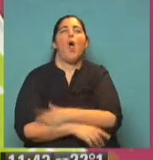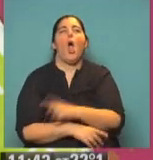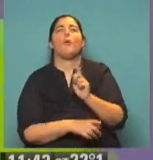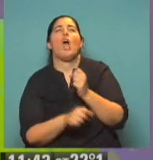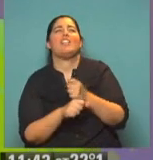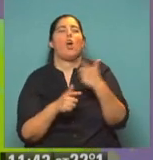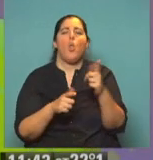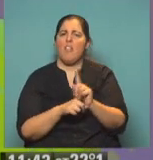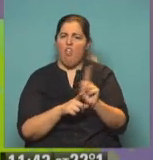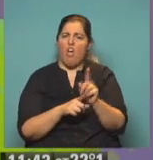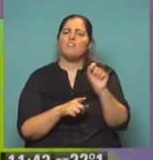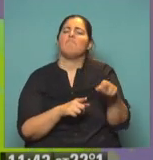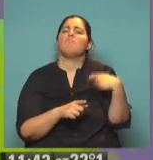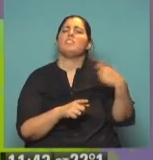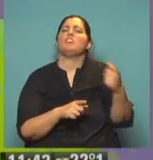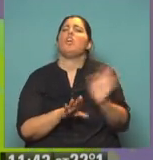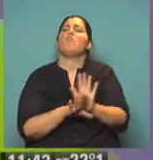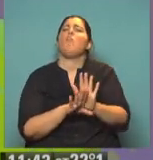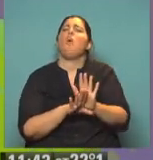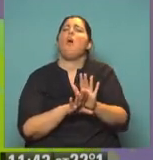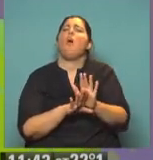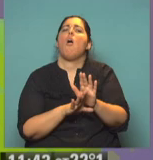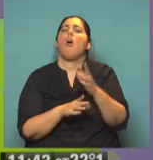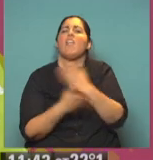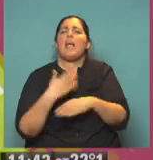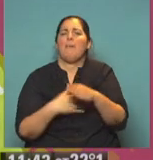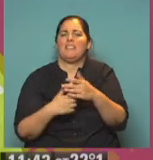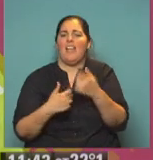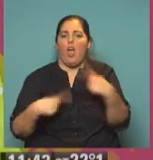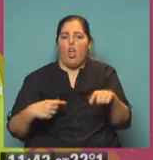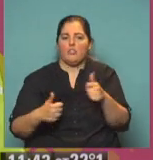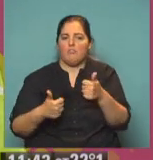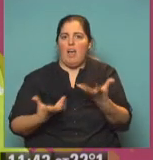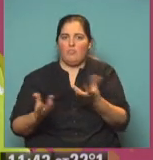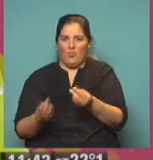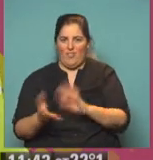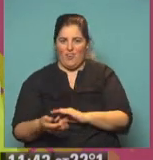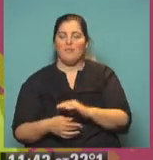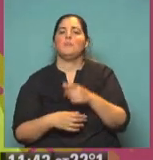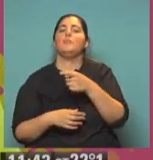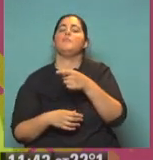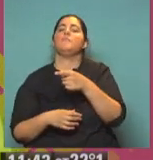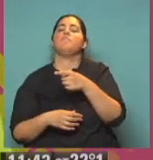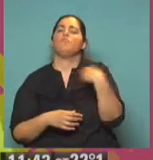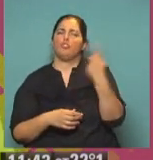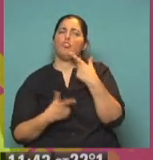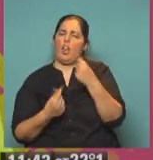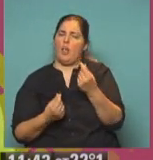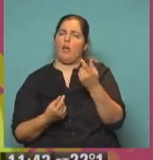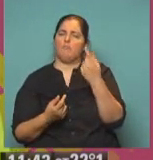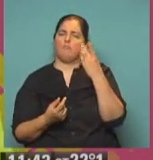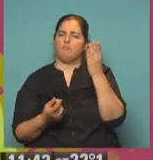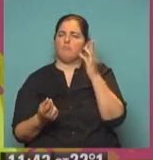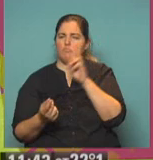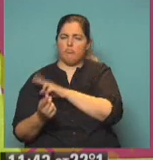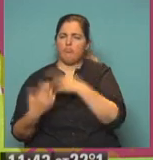empleo, sino por... Es una acción afirmativa frente a la discapacidad. Y en muchos casos, que lo hemos tenido nosotros quejas, se les